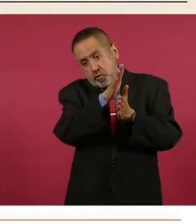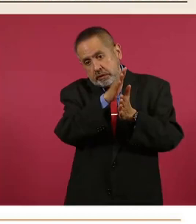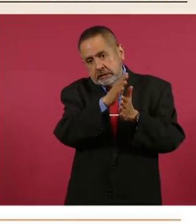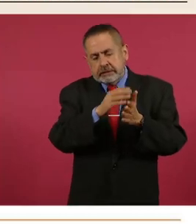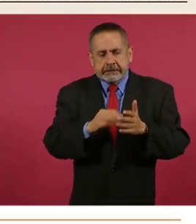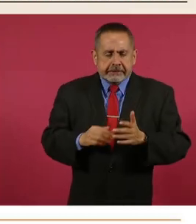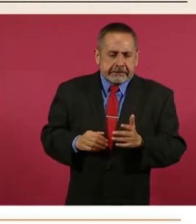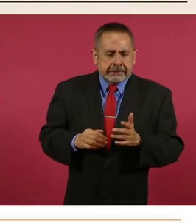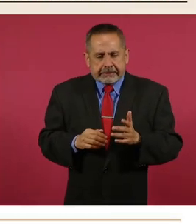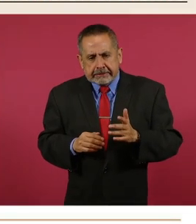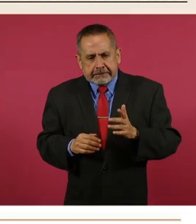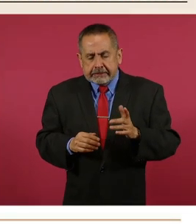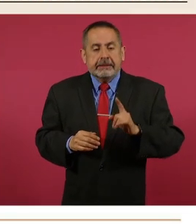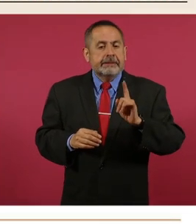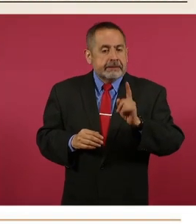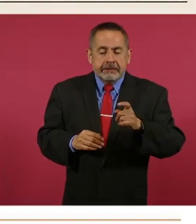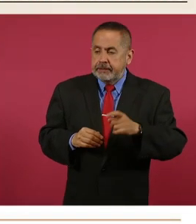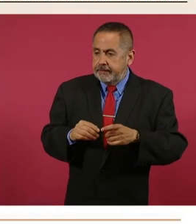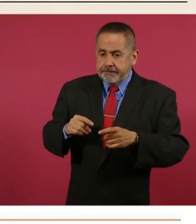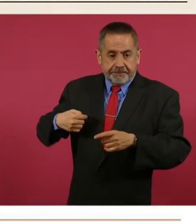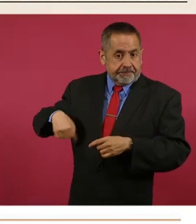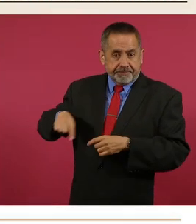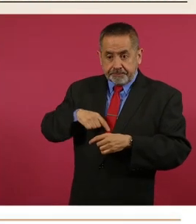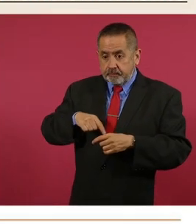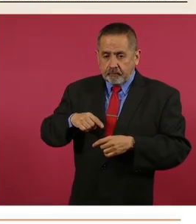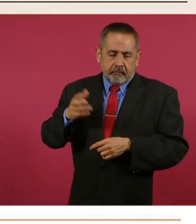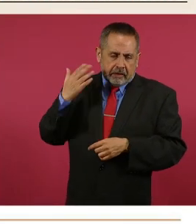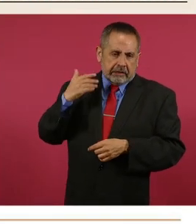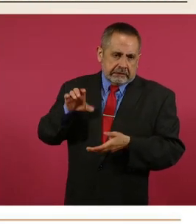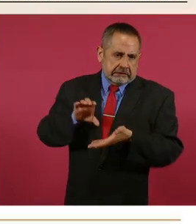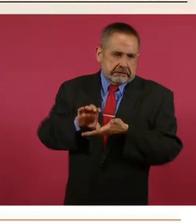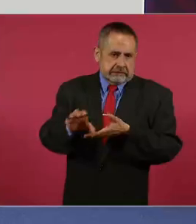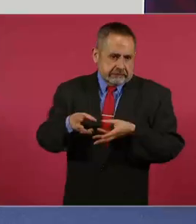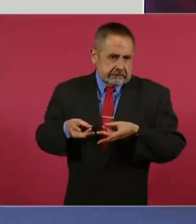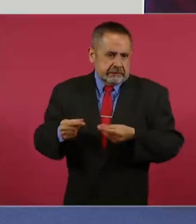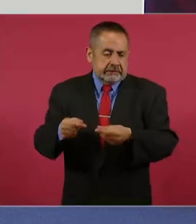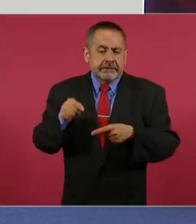con una inversión ya ejercida,